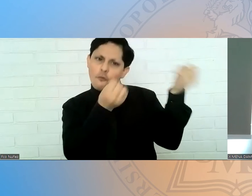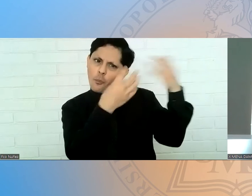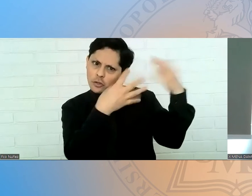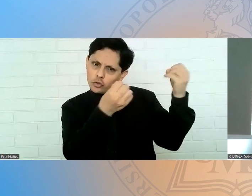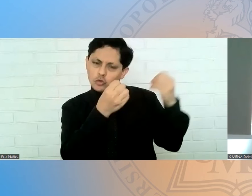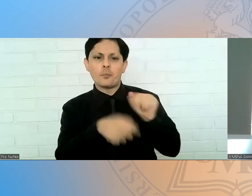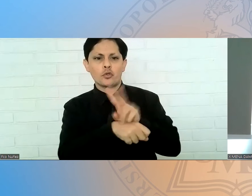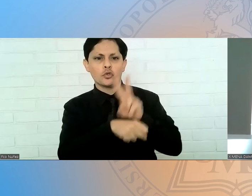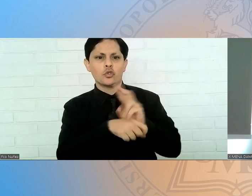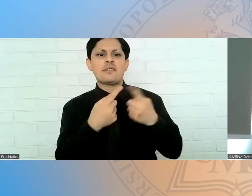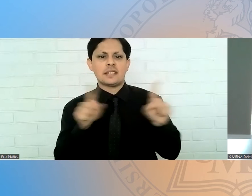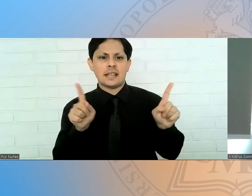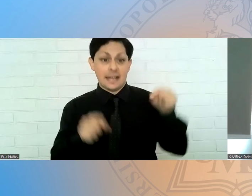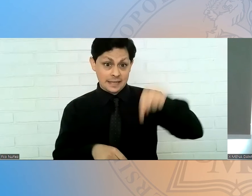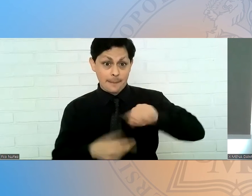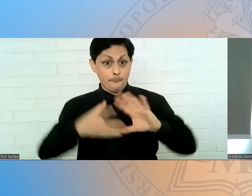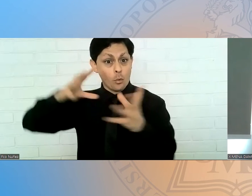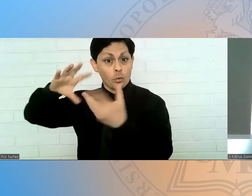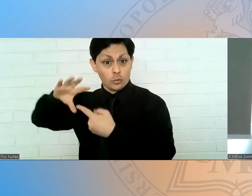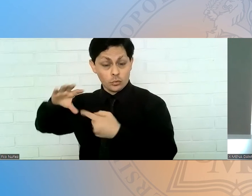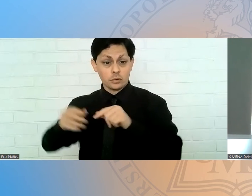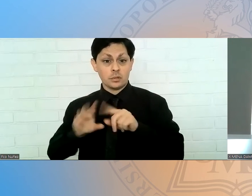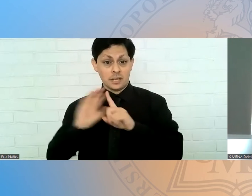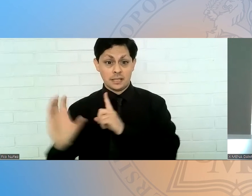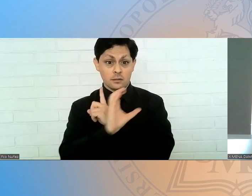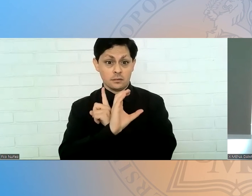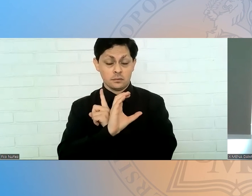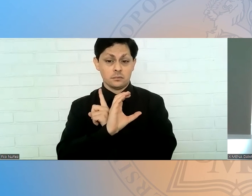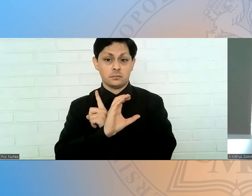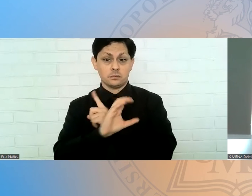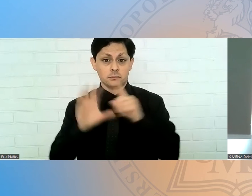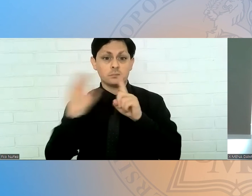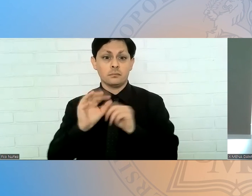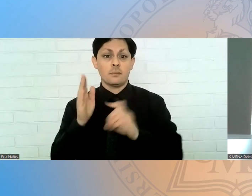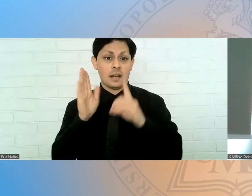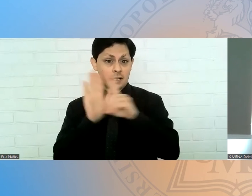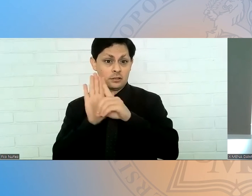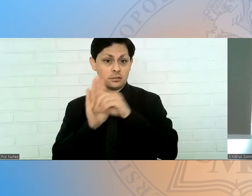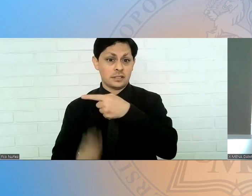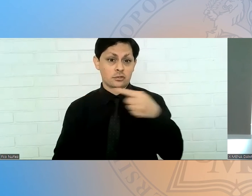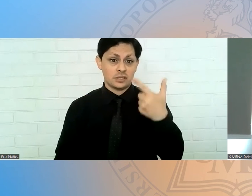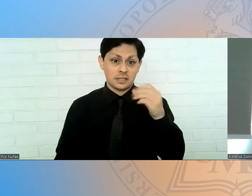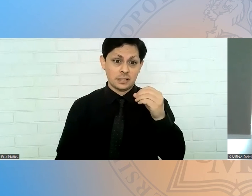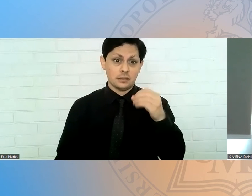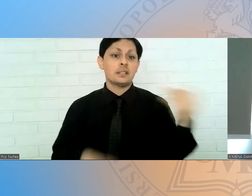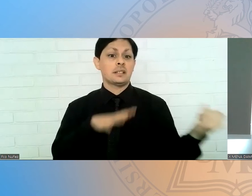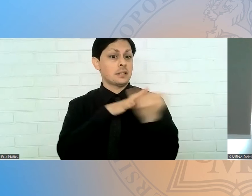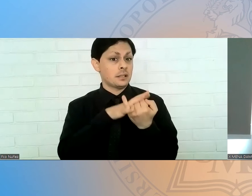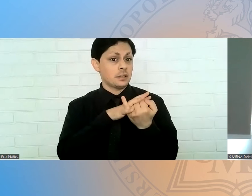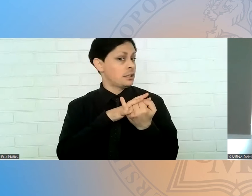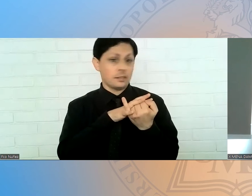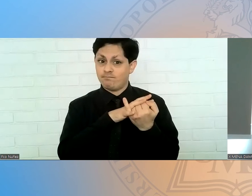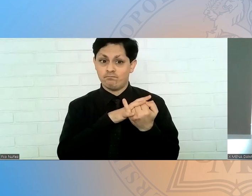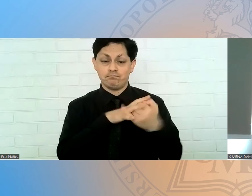especial. En este mundo, ¿cierto? En la realidad que este decreto 170 es más bien integrador y no inclusivo,